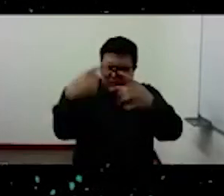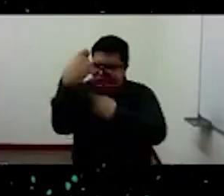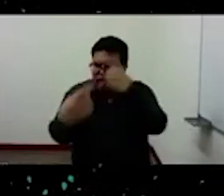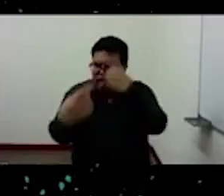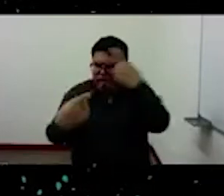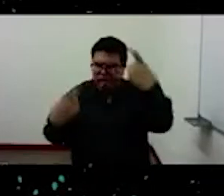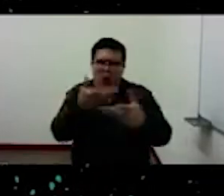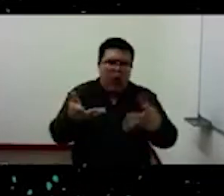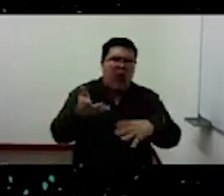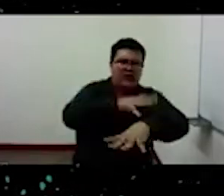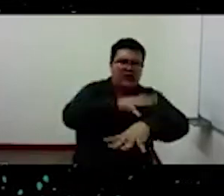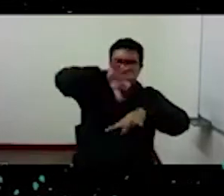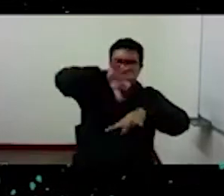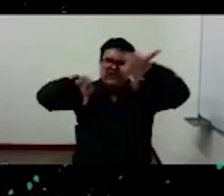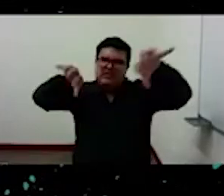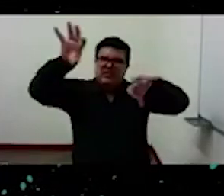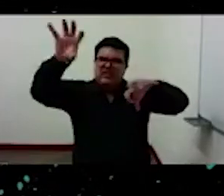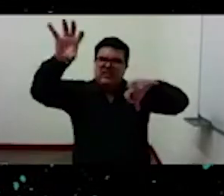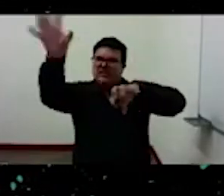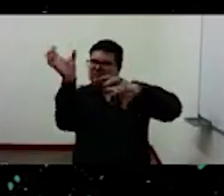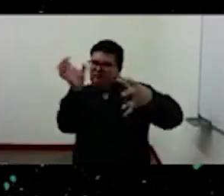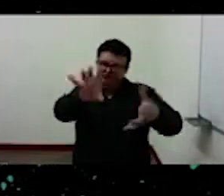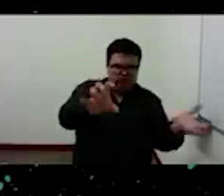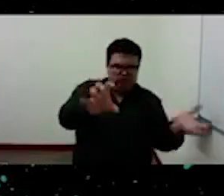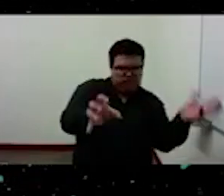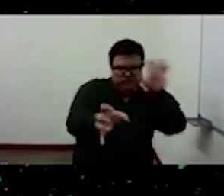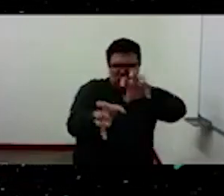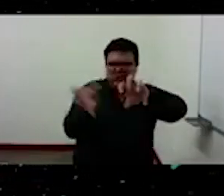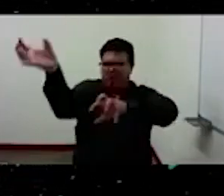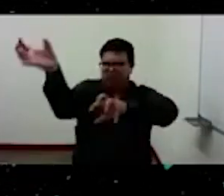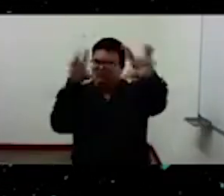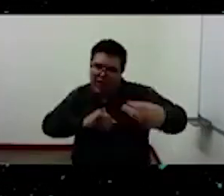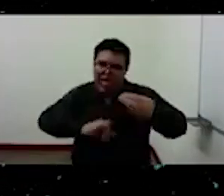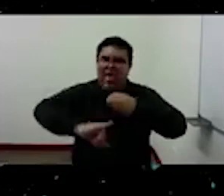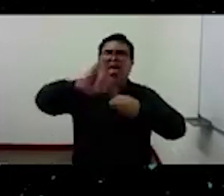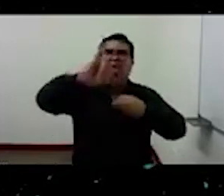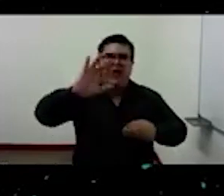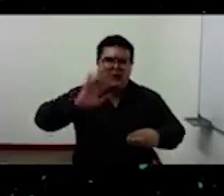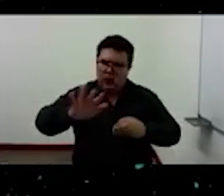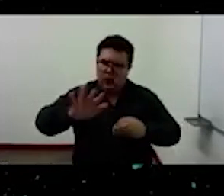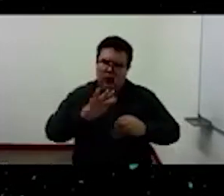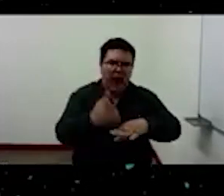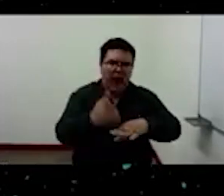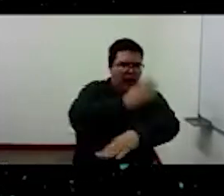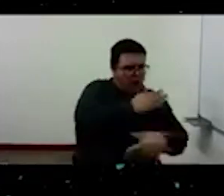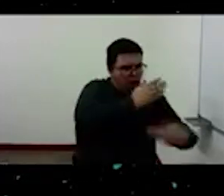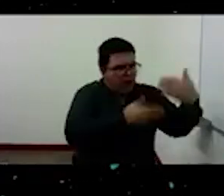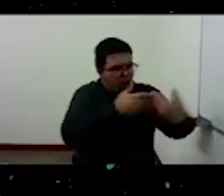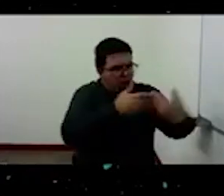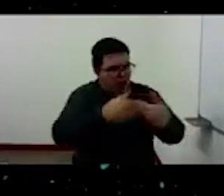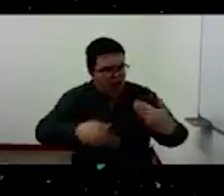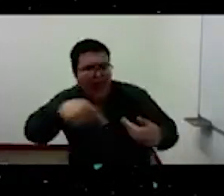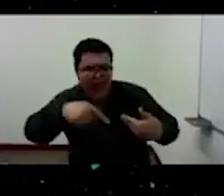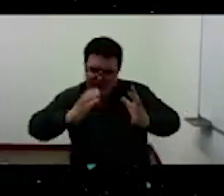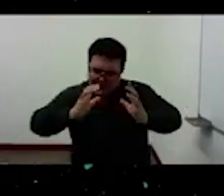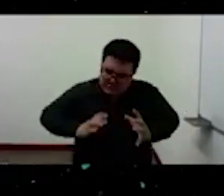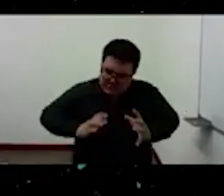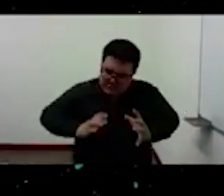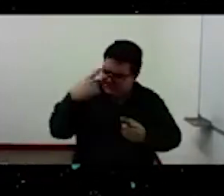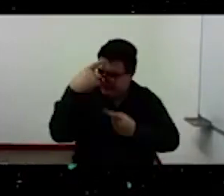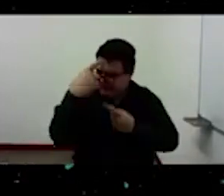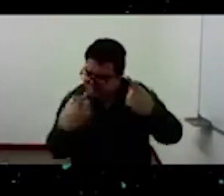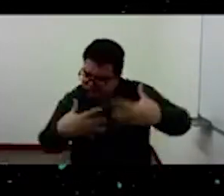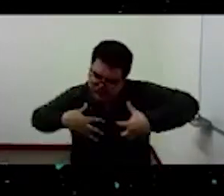se disputan los dioses nietzscheanos. Lo prepictórico, por otra parte, es más corporal, más animal,